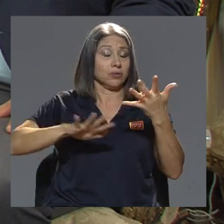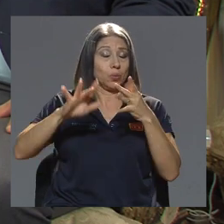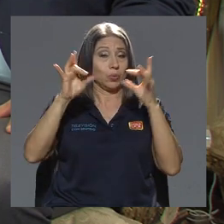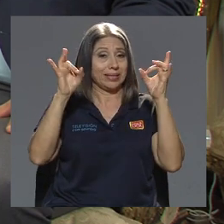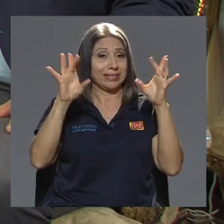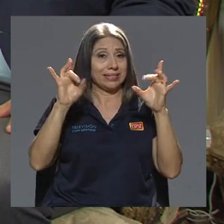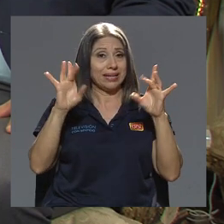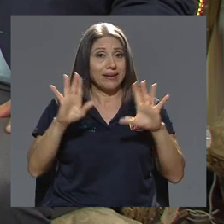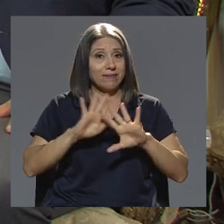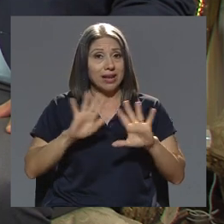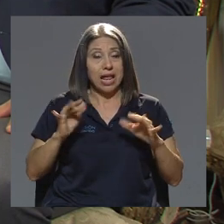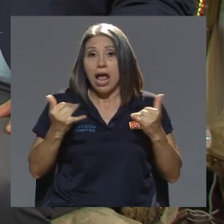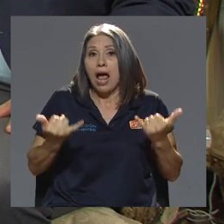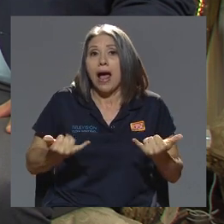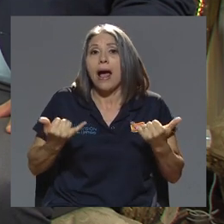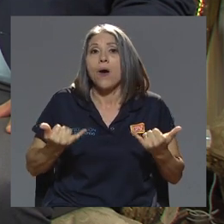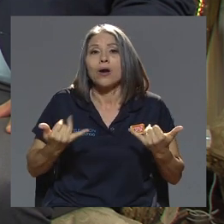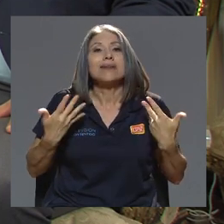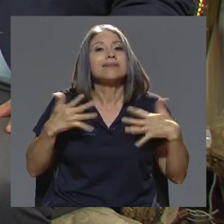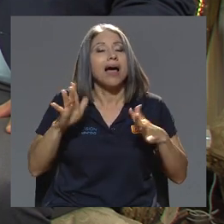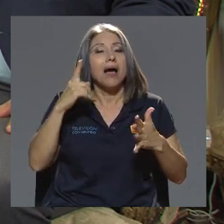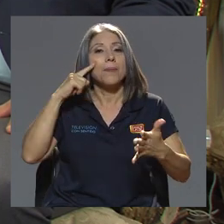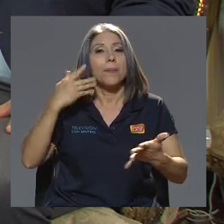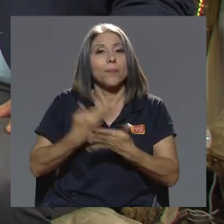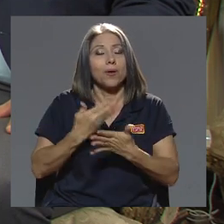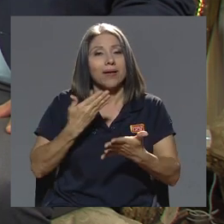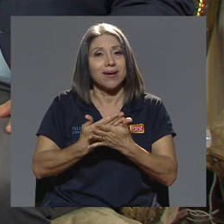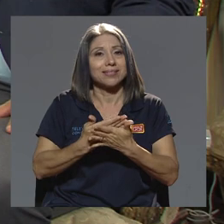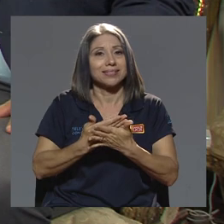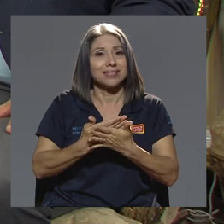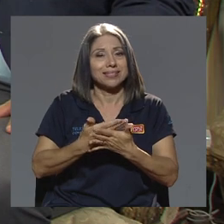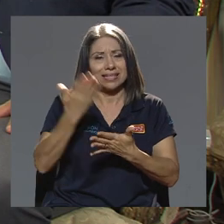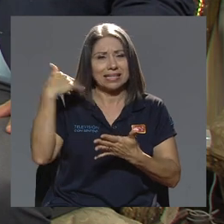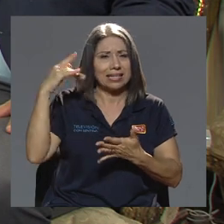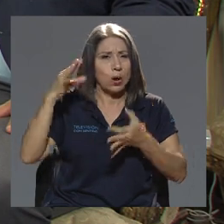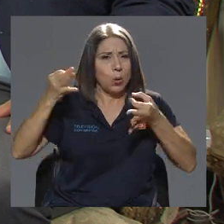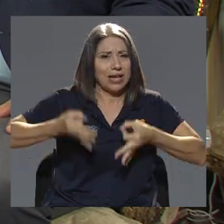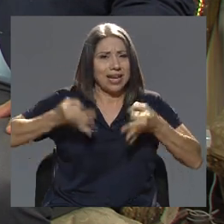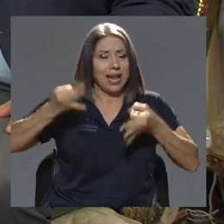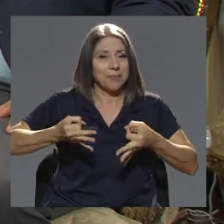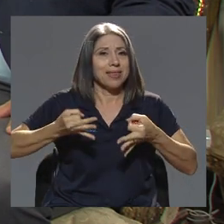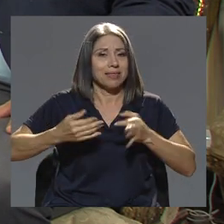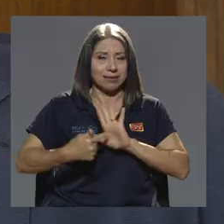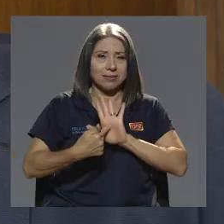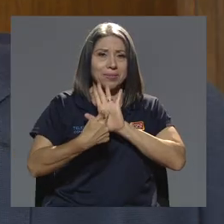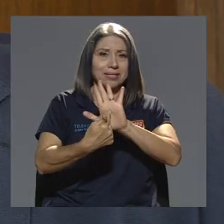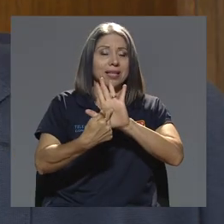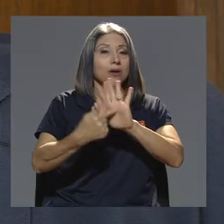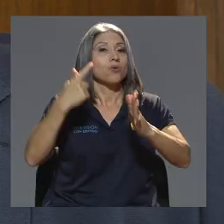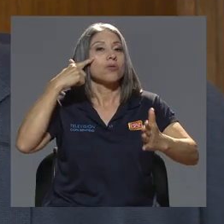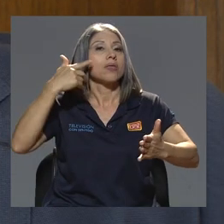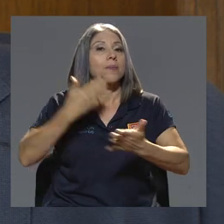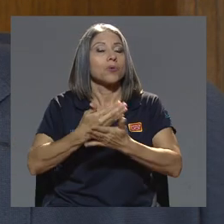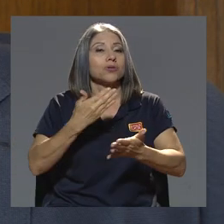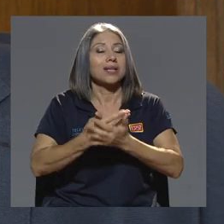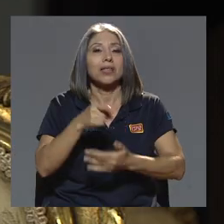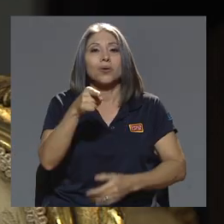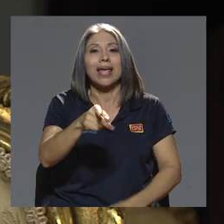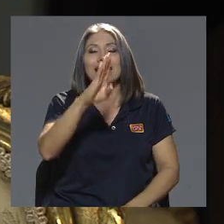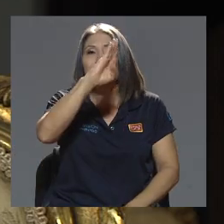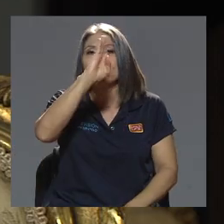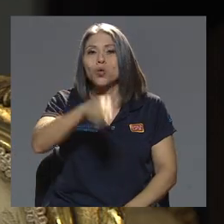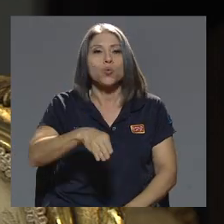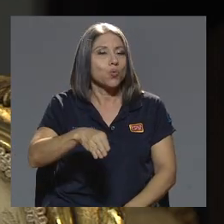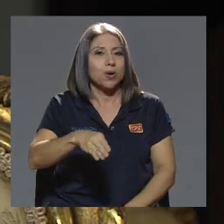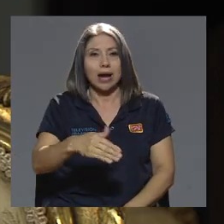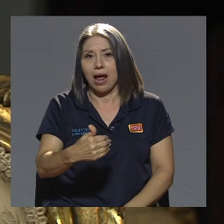están las pruebas que se presentaron originalmente demostrando que nunca hubo nada de